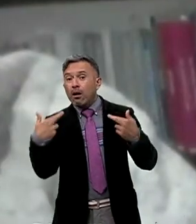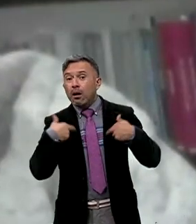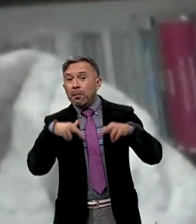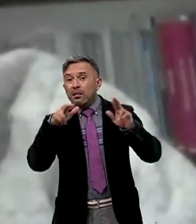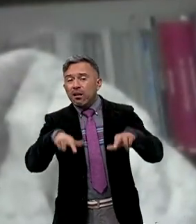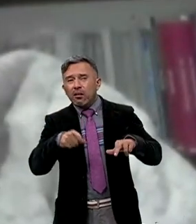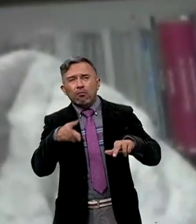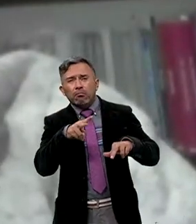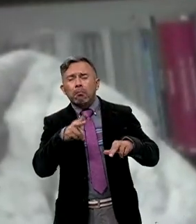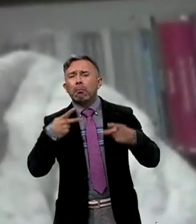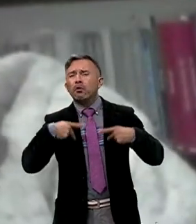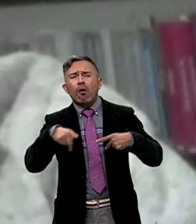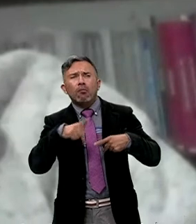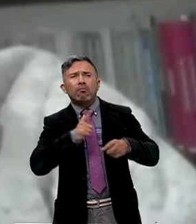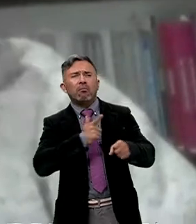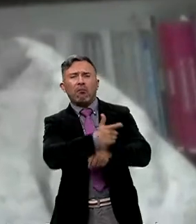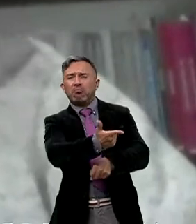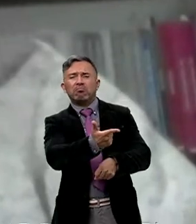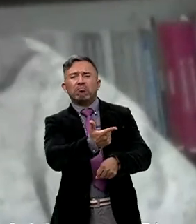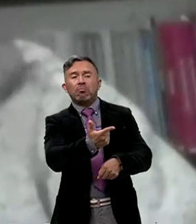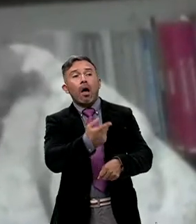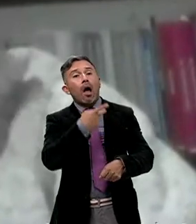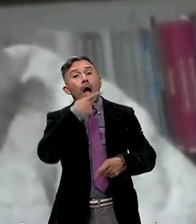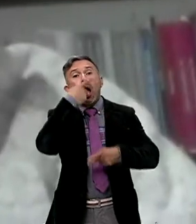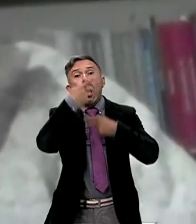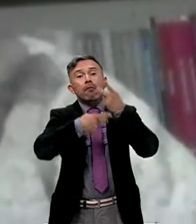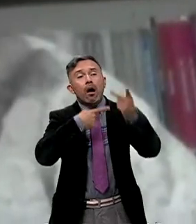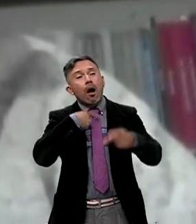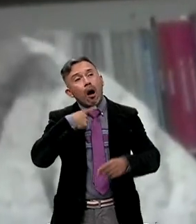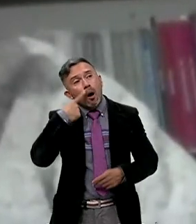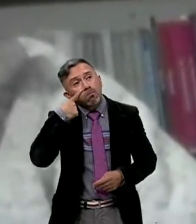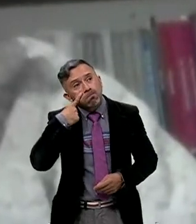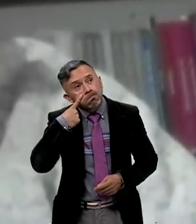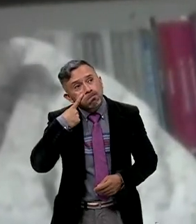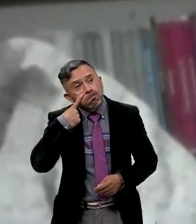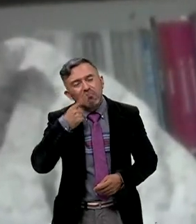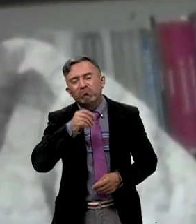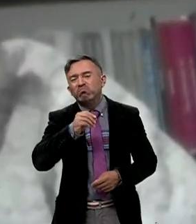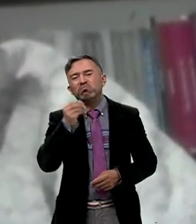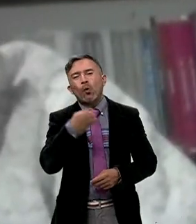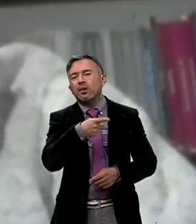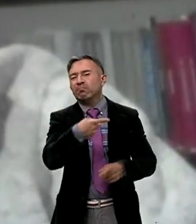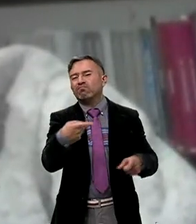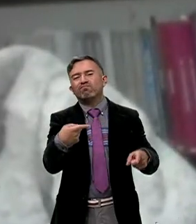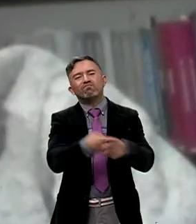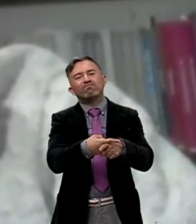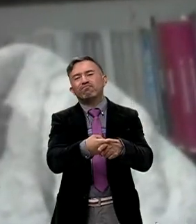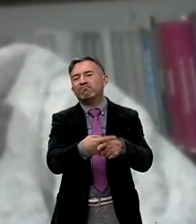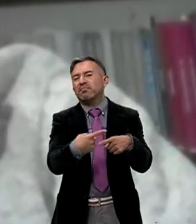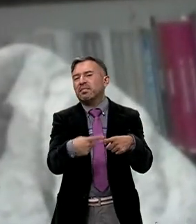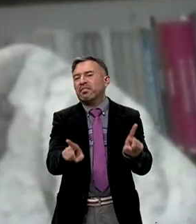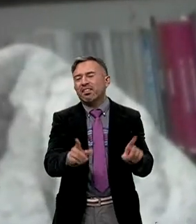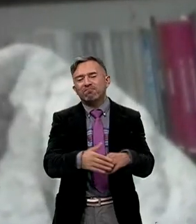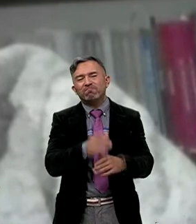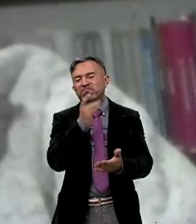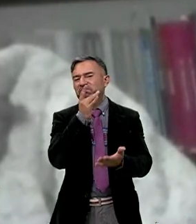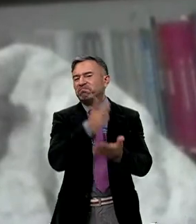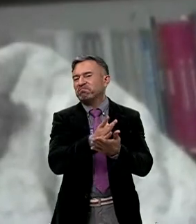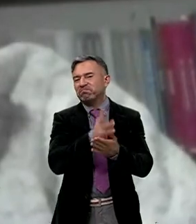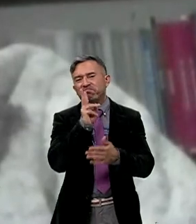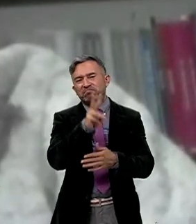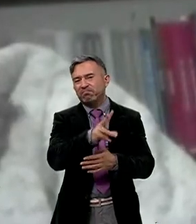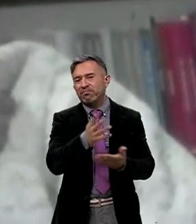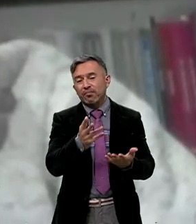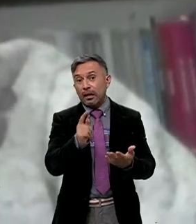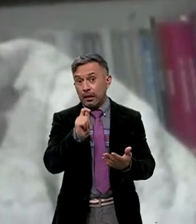congruente su estridencia con sus actos de gobierno para parece ser que sus representantes son